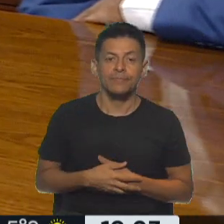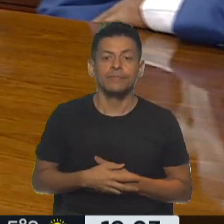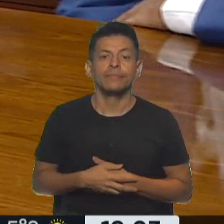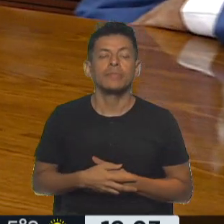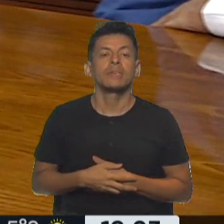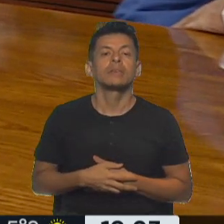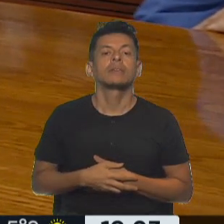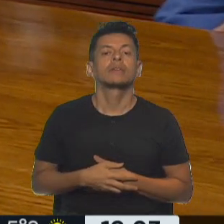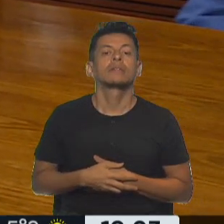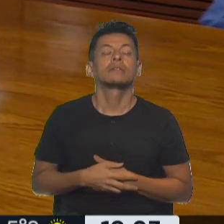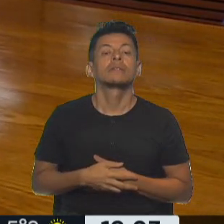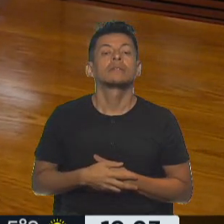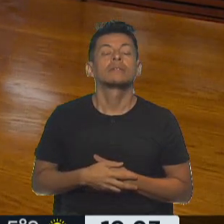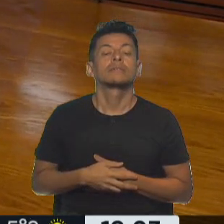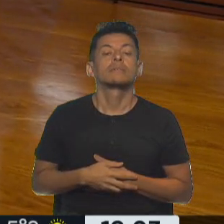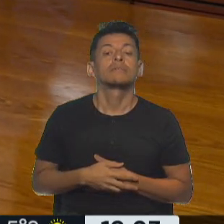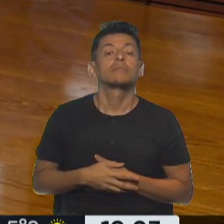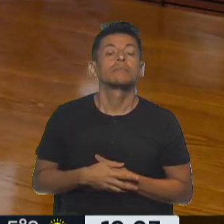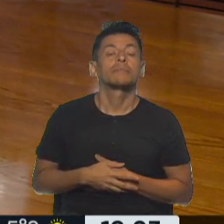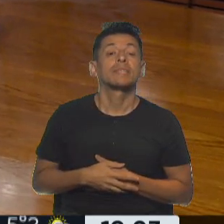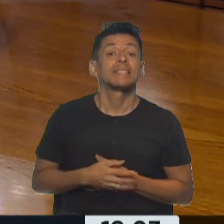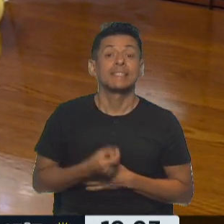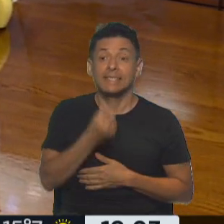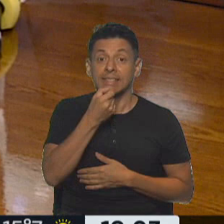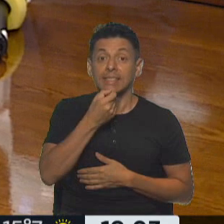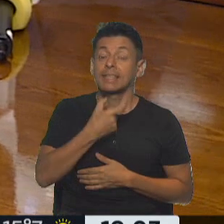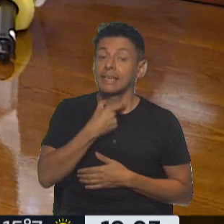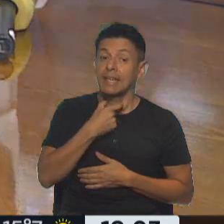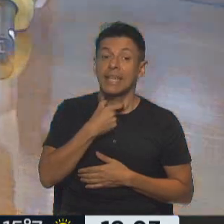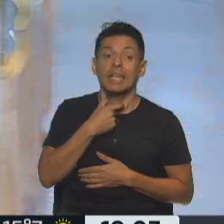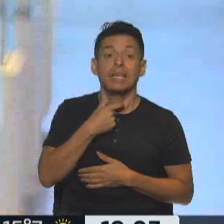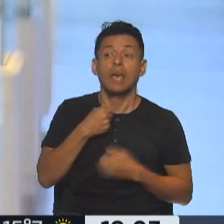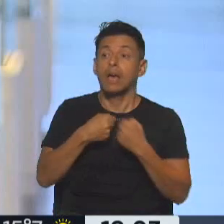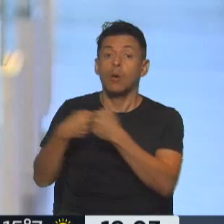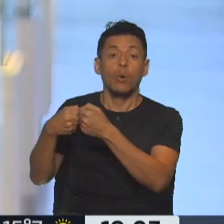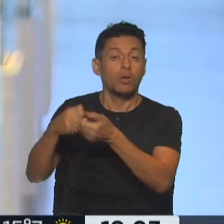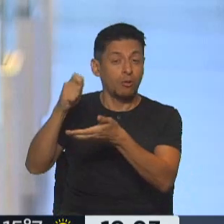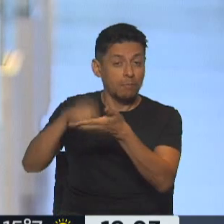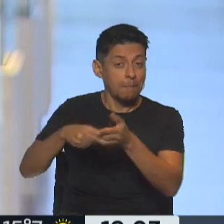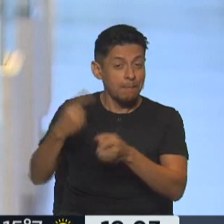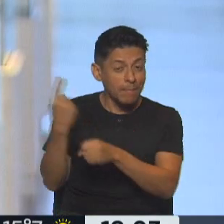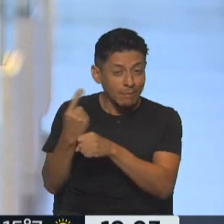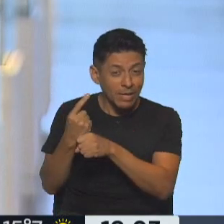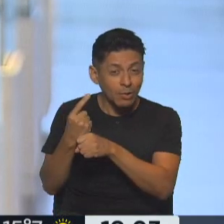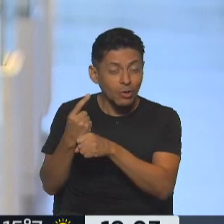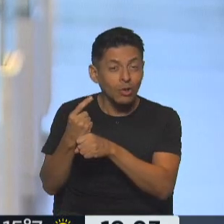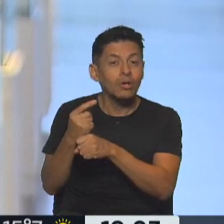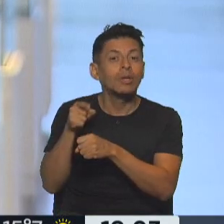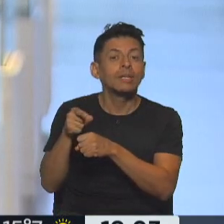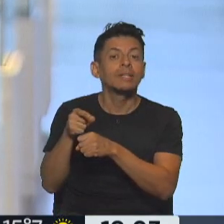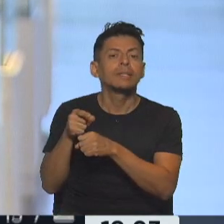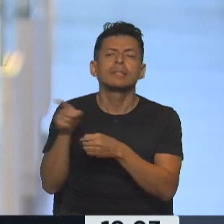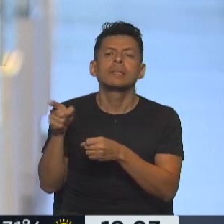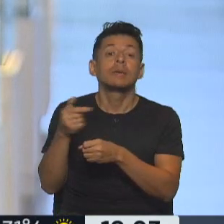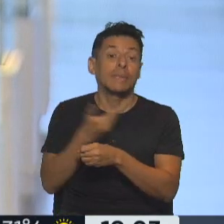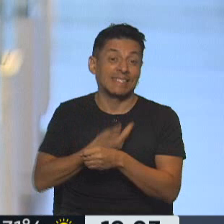Nos queremos que el primer convenio... Si queremos tener este primer convenio, la de la EBC, que ahora es el